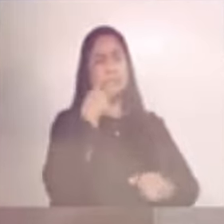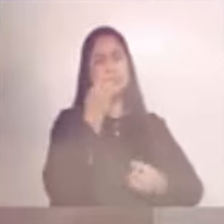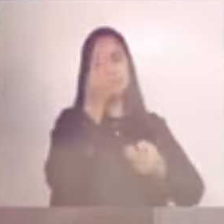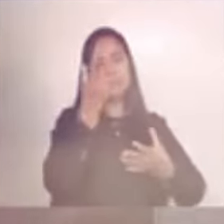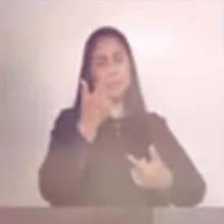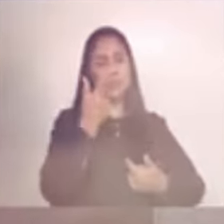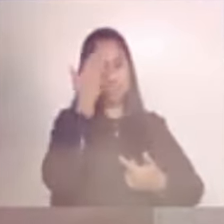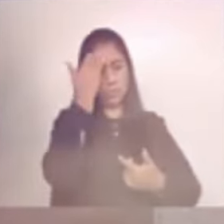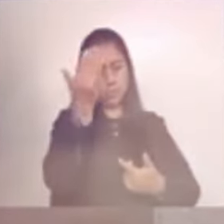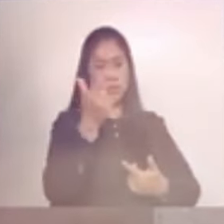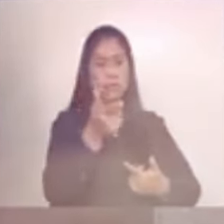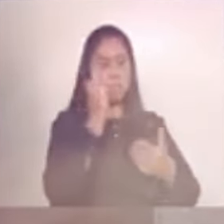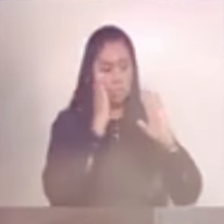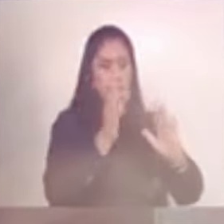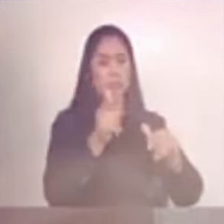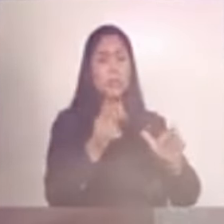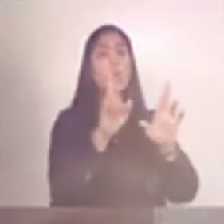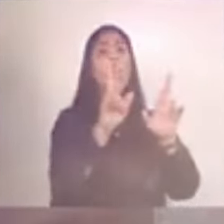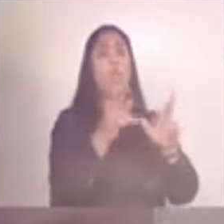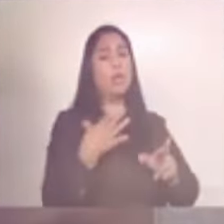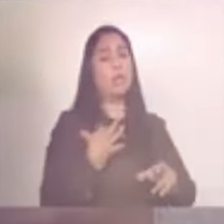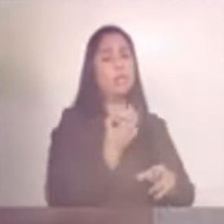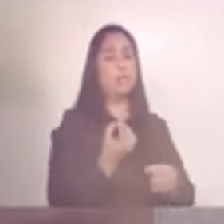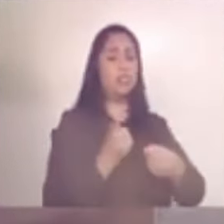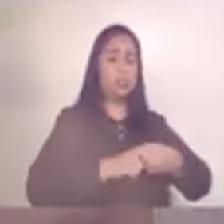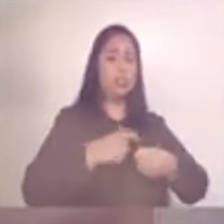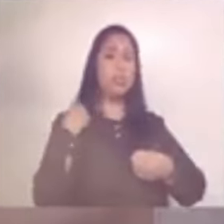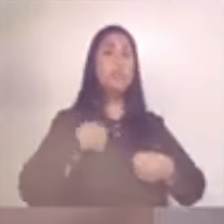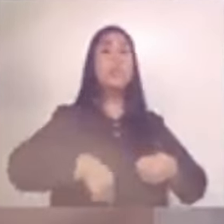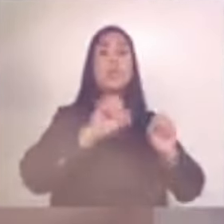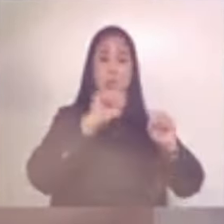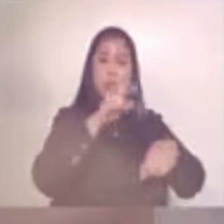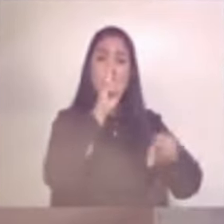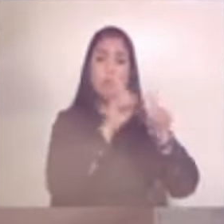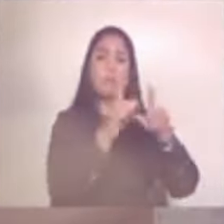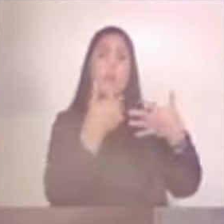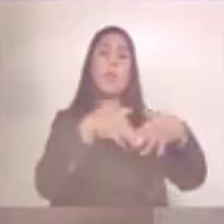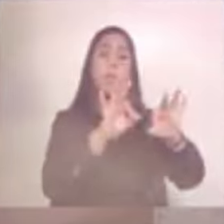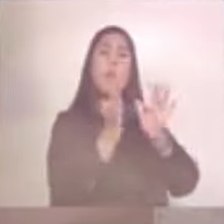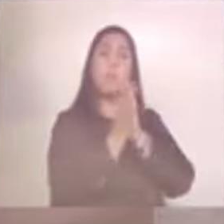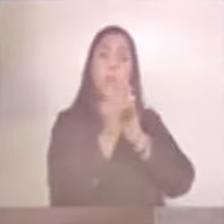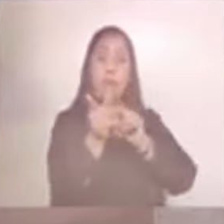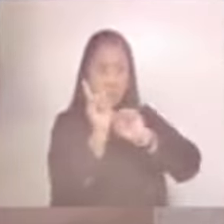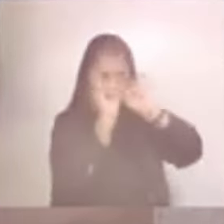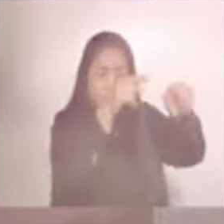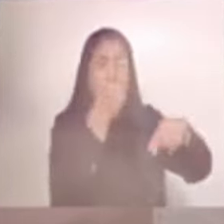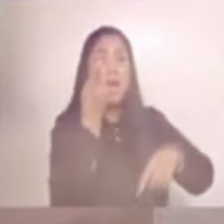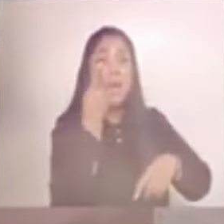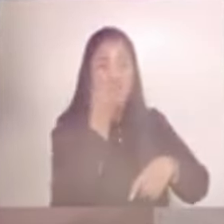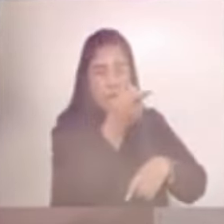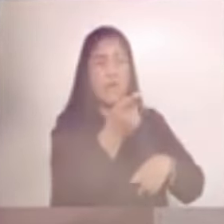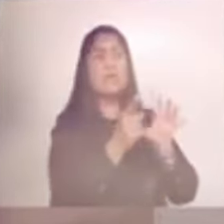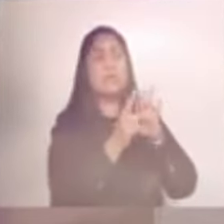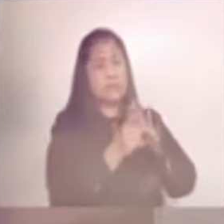presidente, muchas gracias por su atención y ojalá que nos tome en cuenta. Y si se diera la oportunidad de que usted pueda ir a verificar para que vea el daño, se